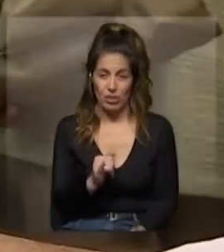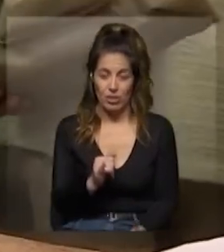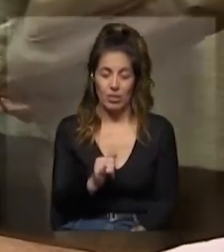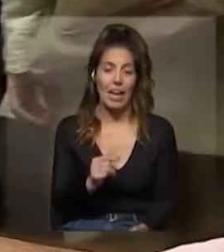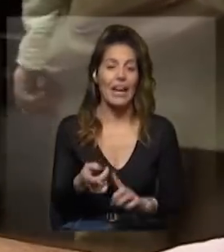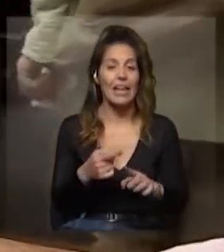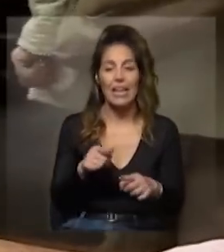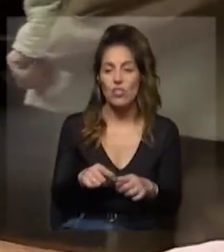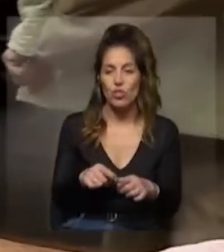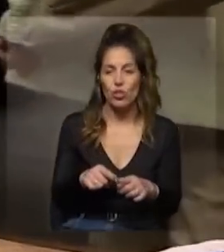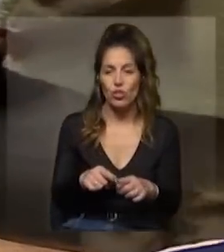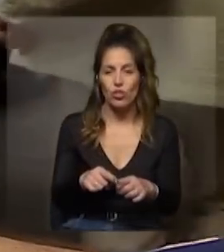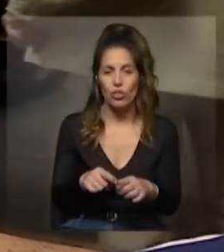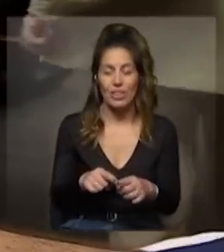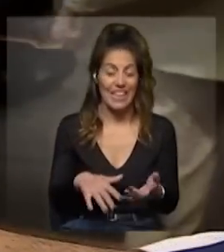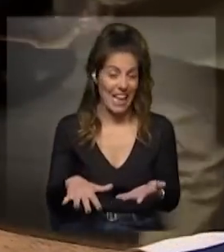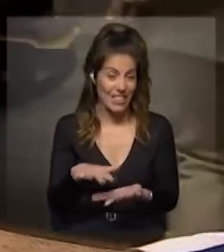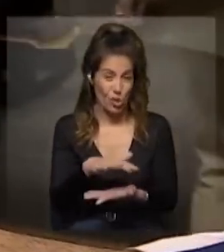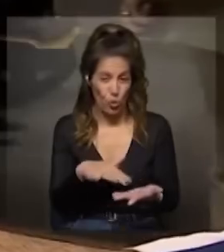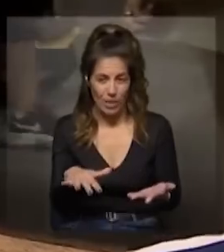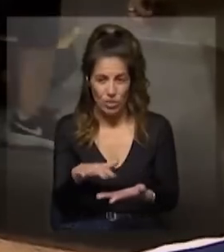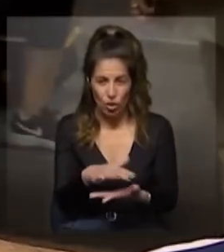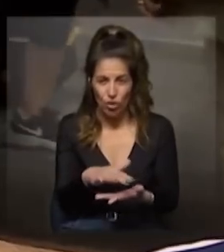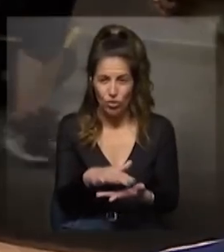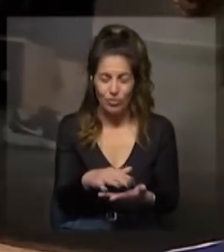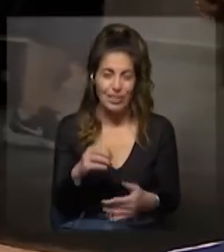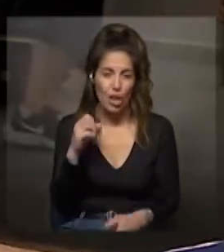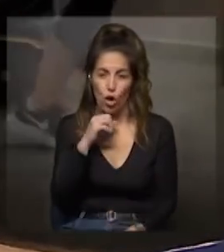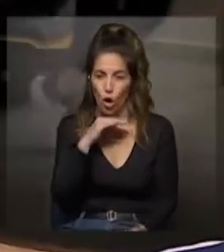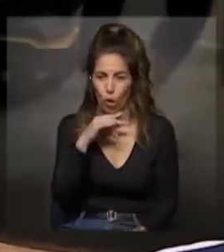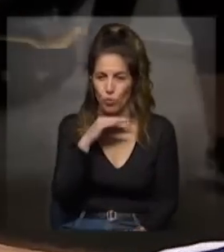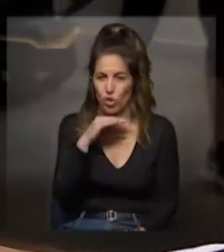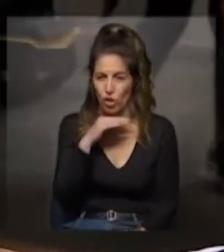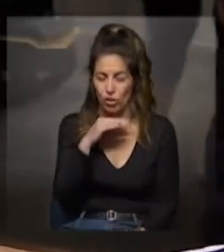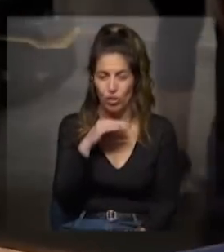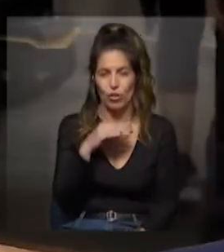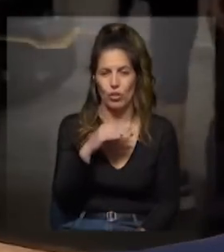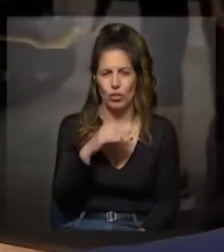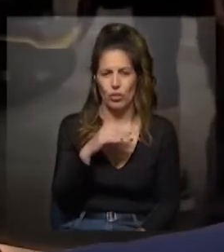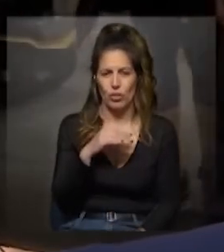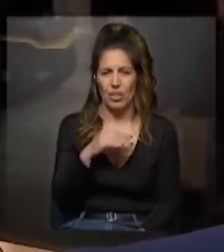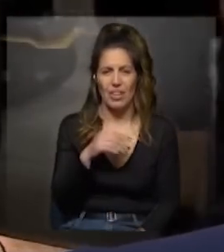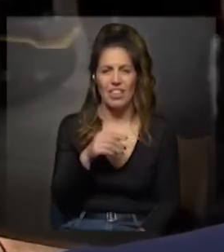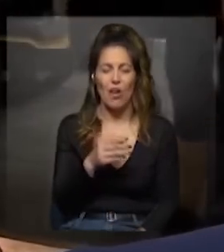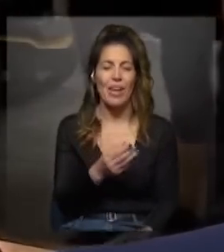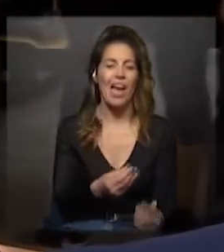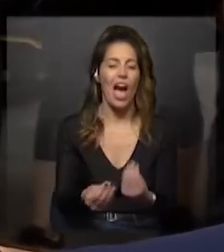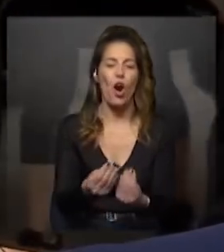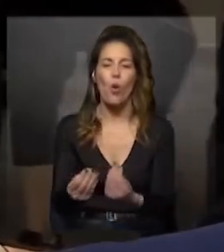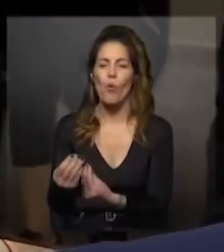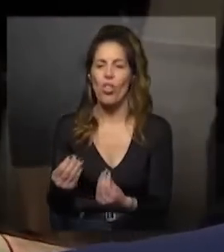función de el caso de corrupción este de haber